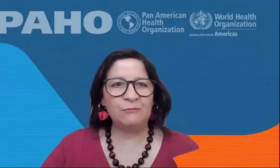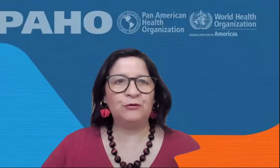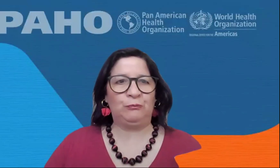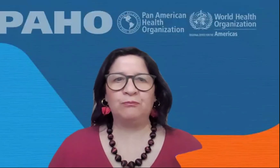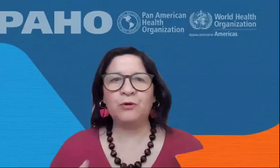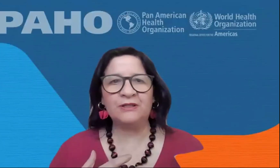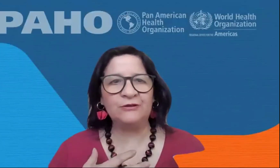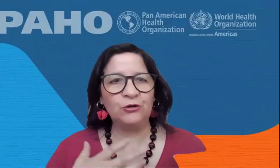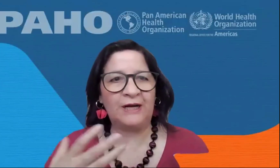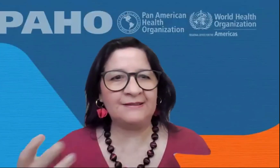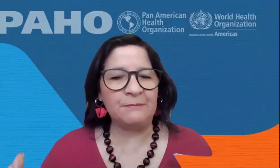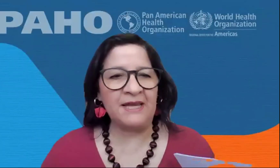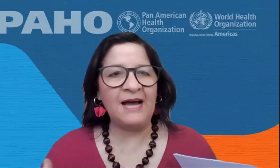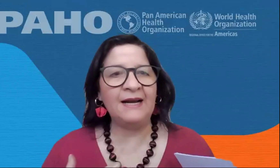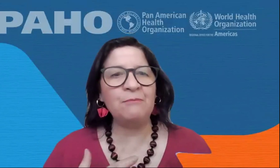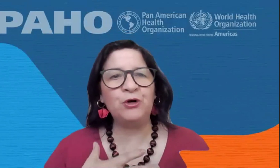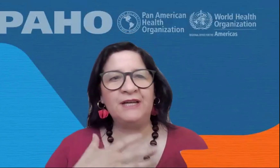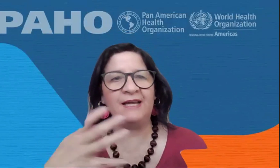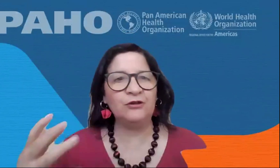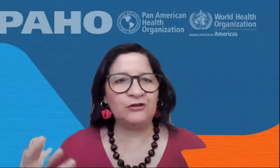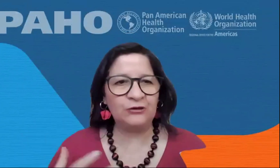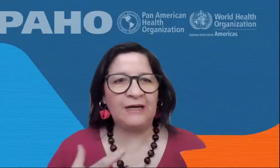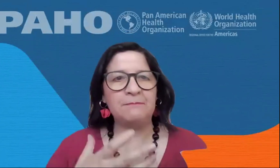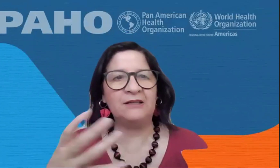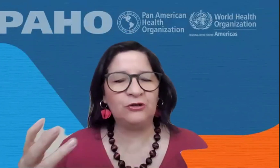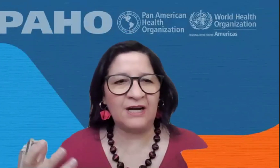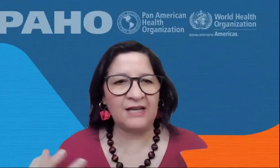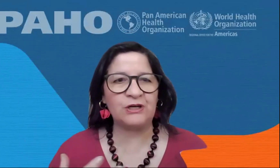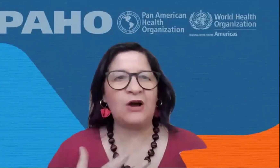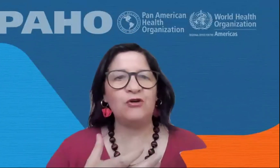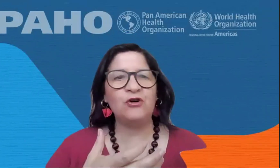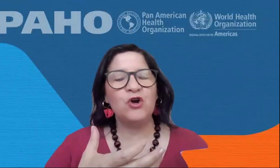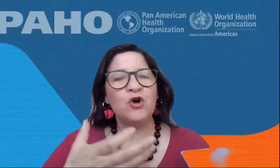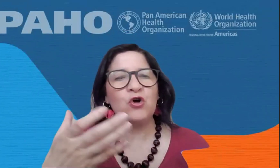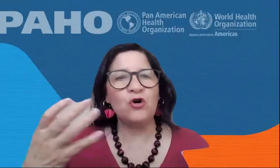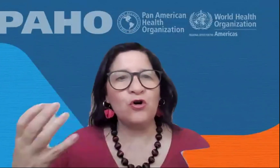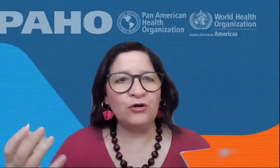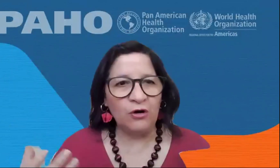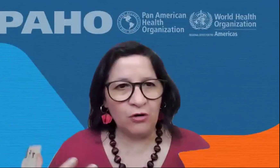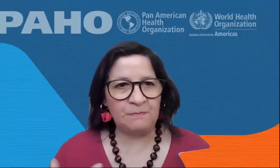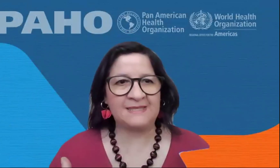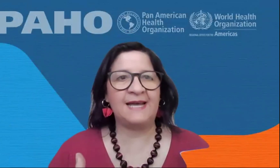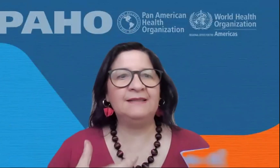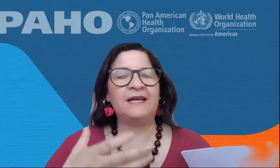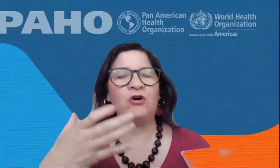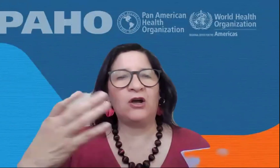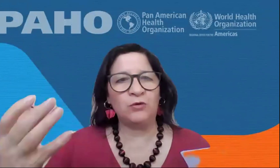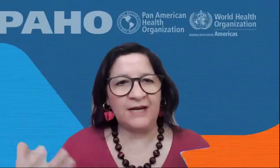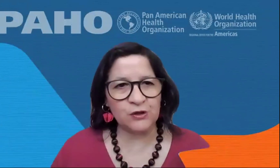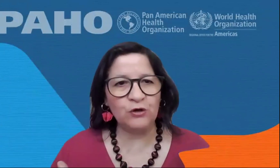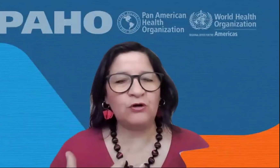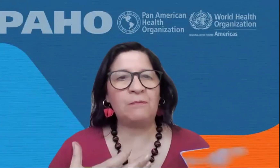y mamans et vamos, des enfants. por lo tanto, durante esta Merci mañana, beaucoup, pues viendo Mauricio, pour ciertos cette elementos présentation. relacionados Nous sommes en con train los donc pacientes, de